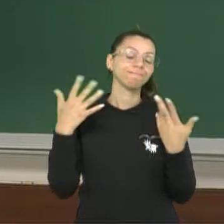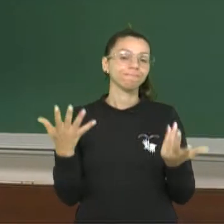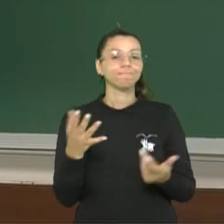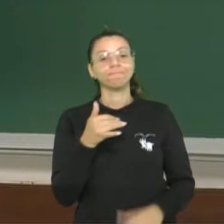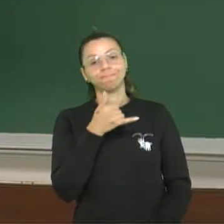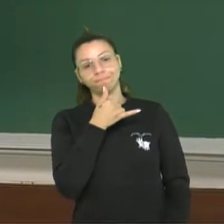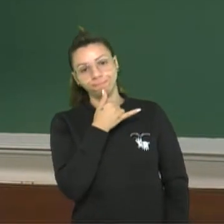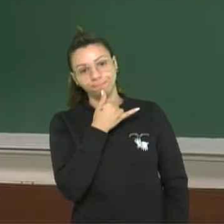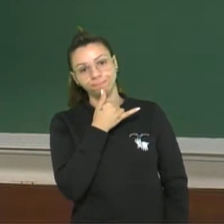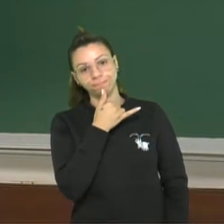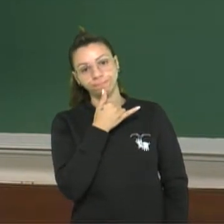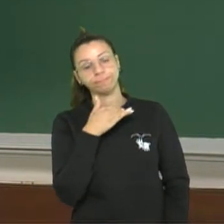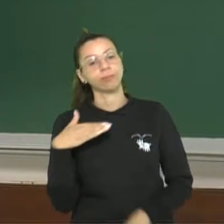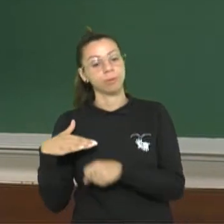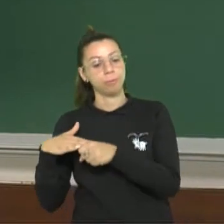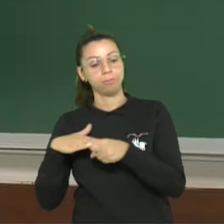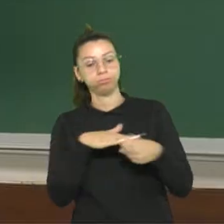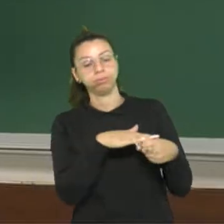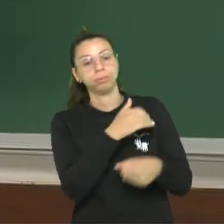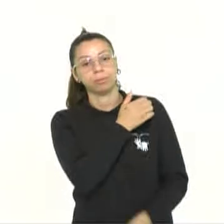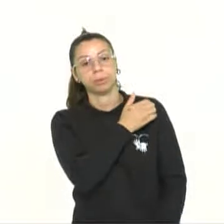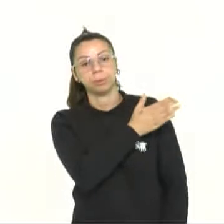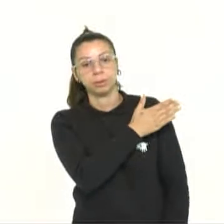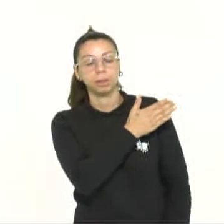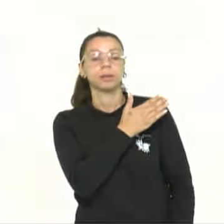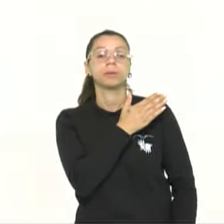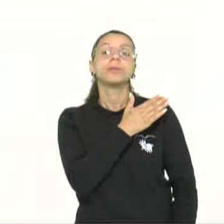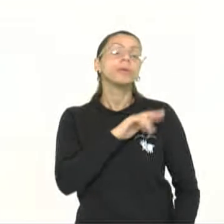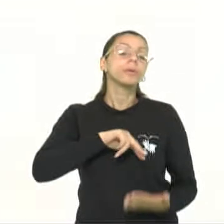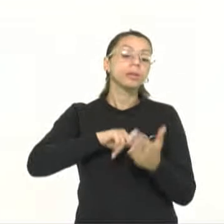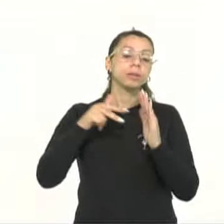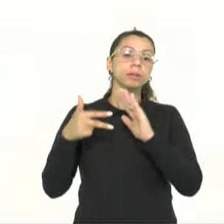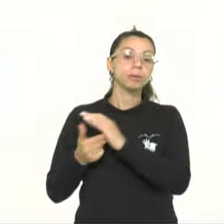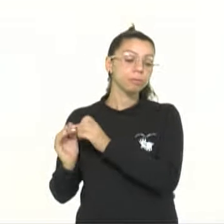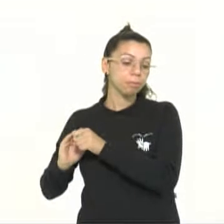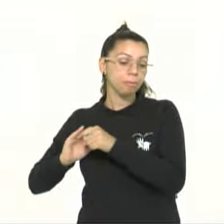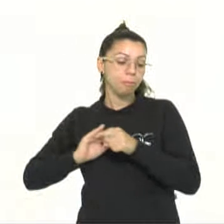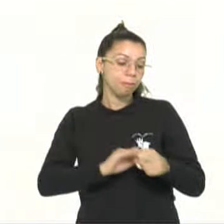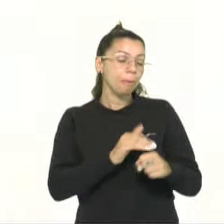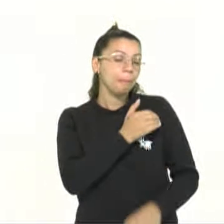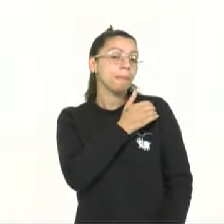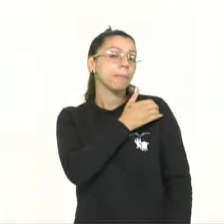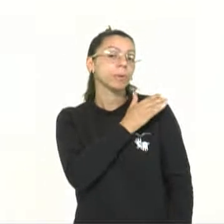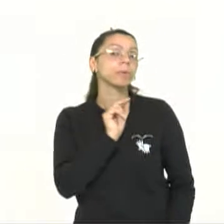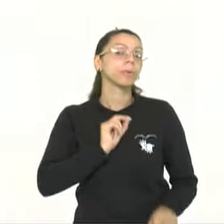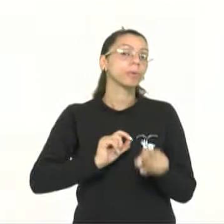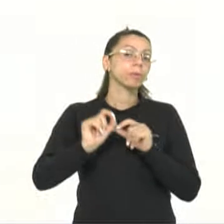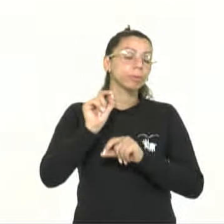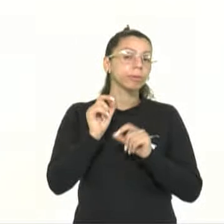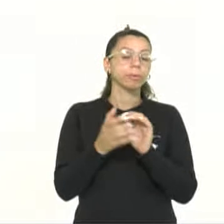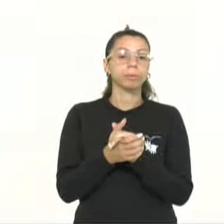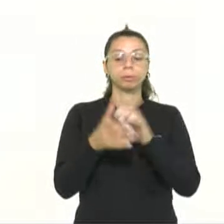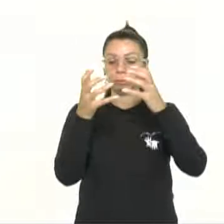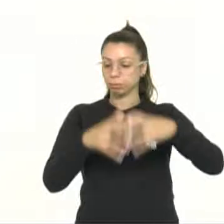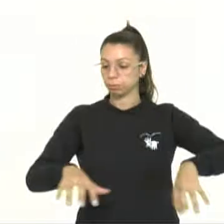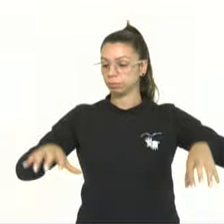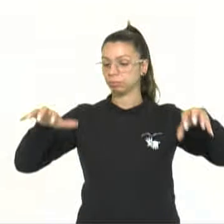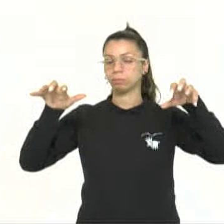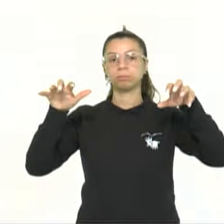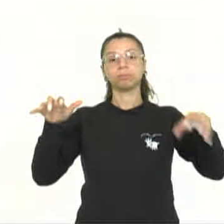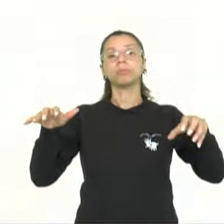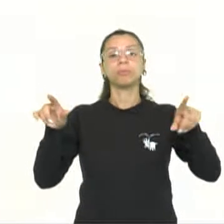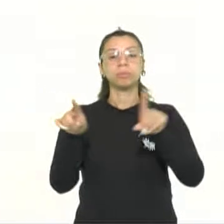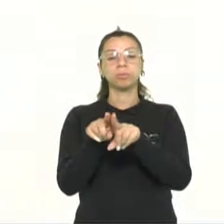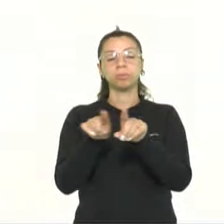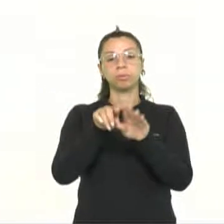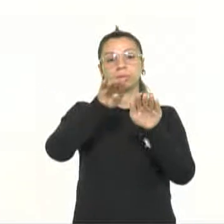infelizmente, la discriminación, né? Então, o que quer dizer discriminar? Separar, considerar